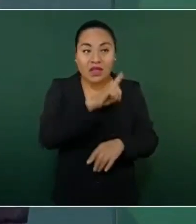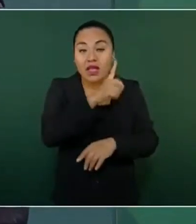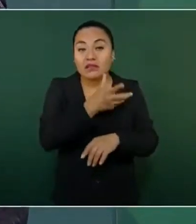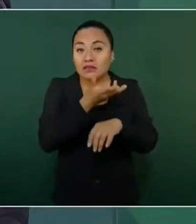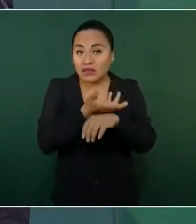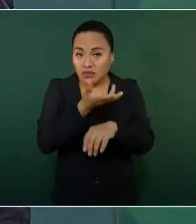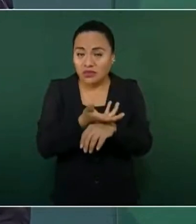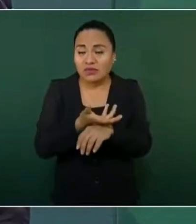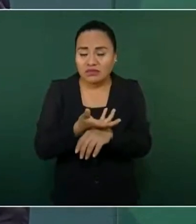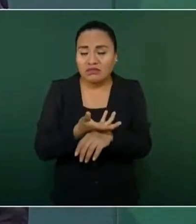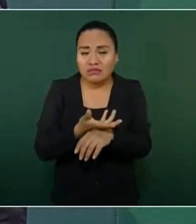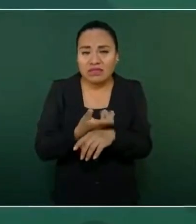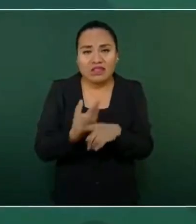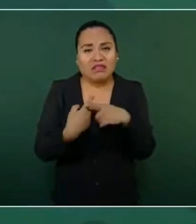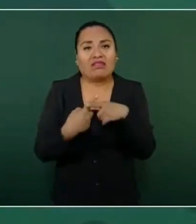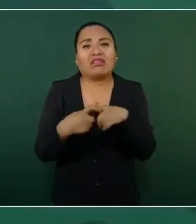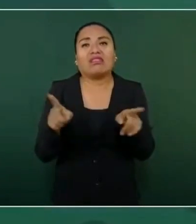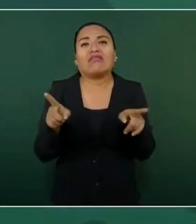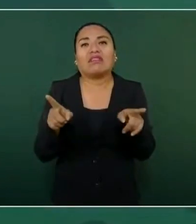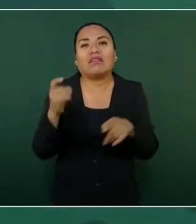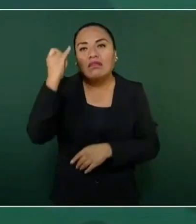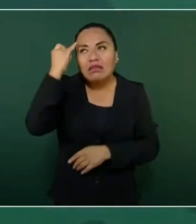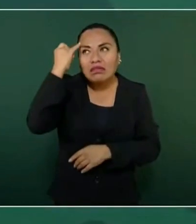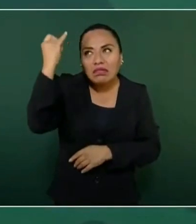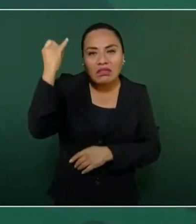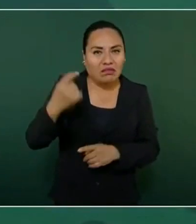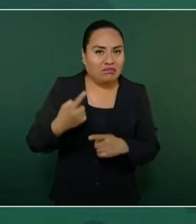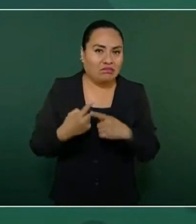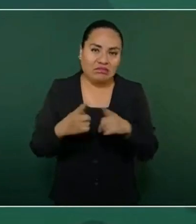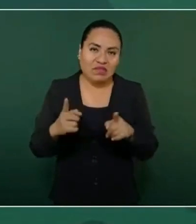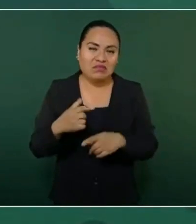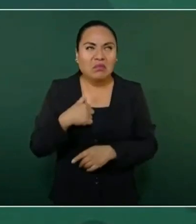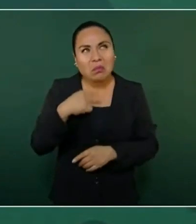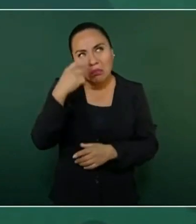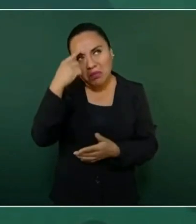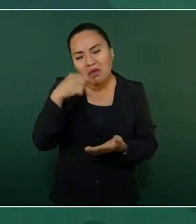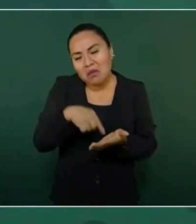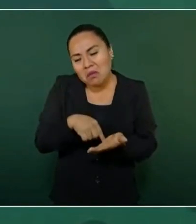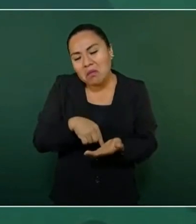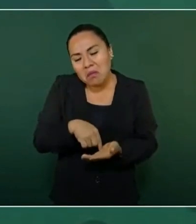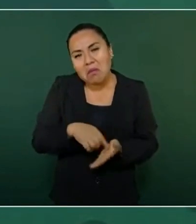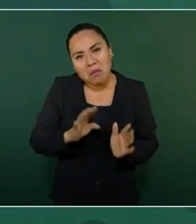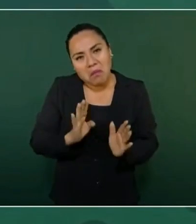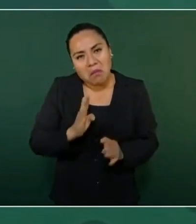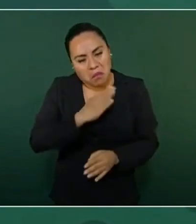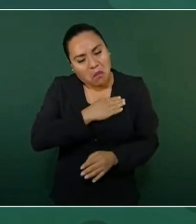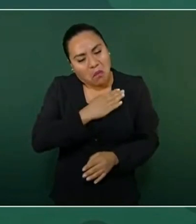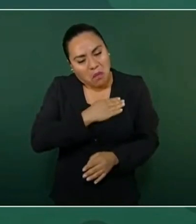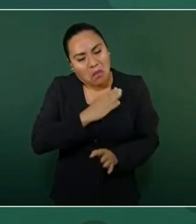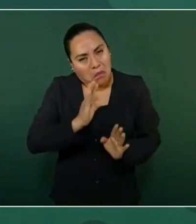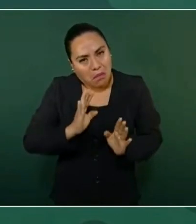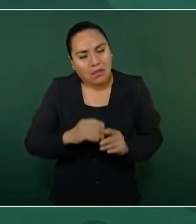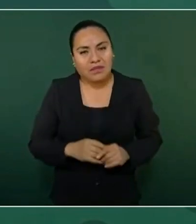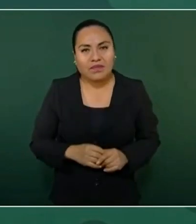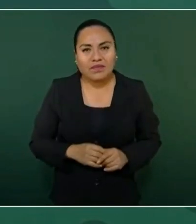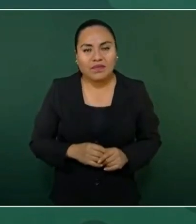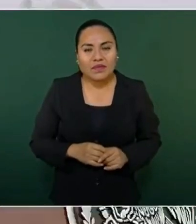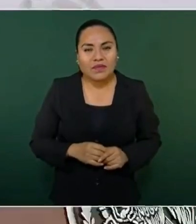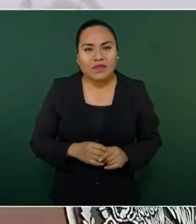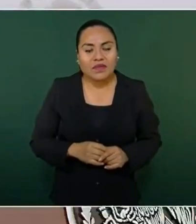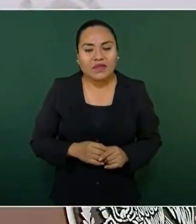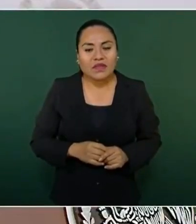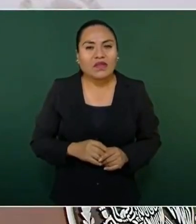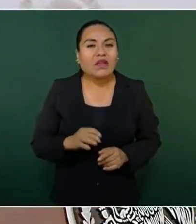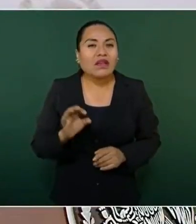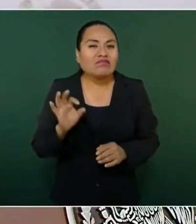buena, considero, pero ellos tienen la